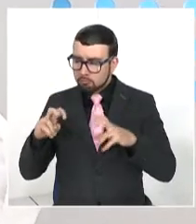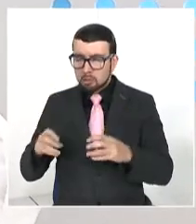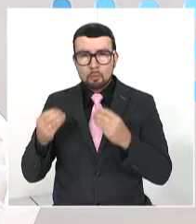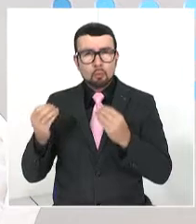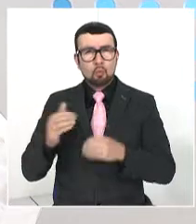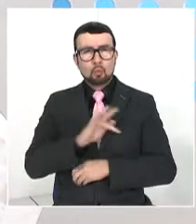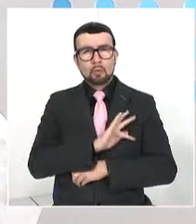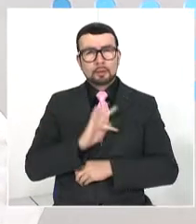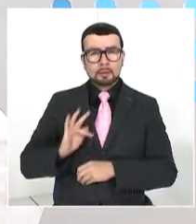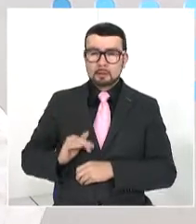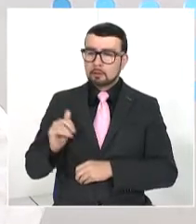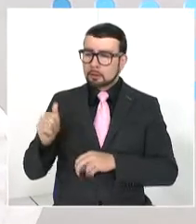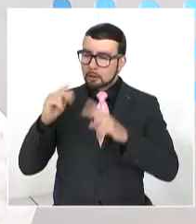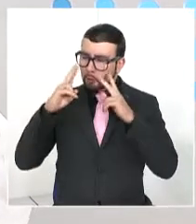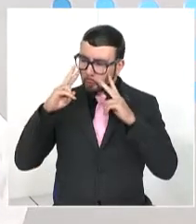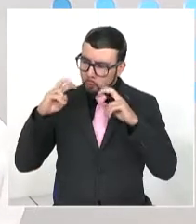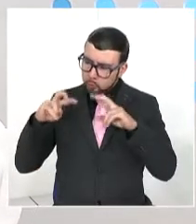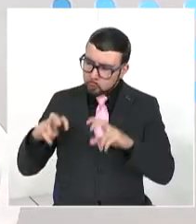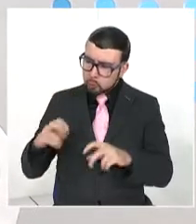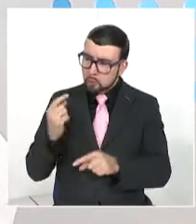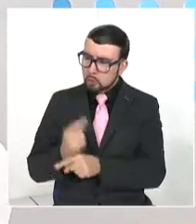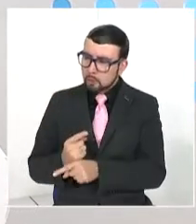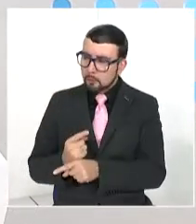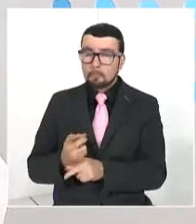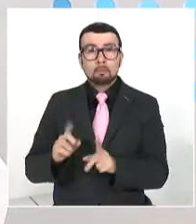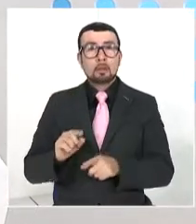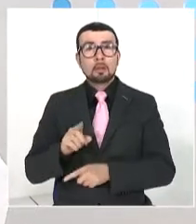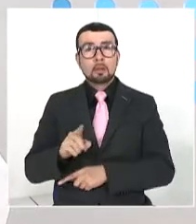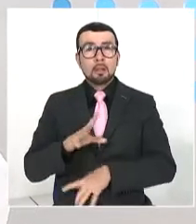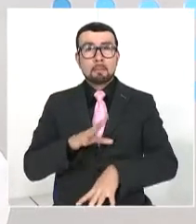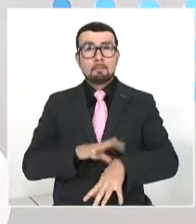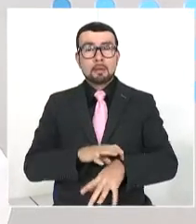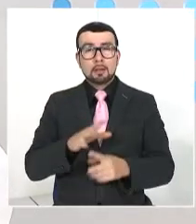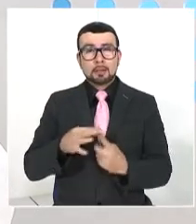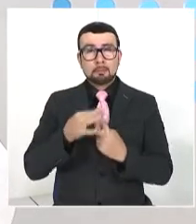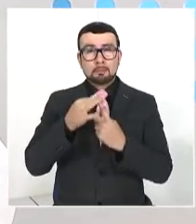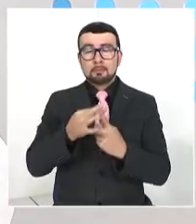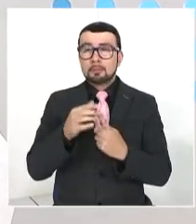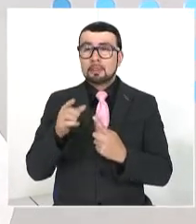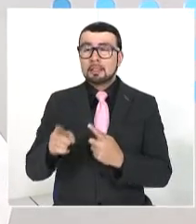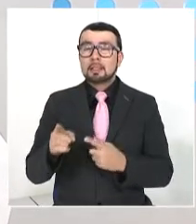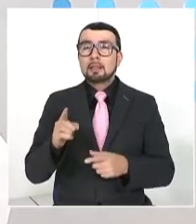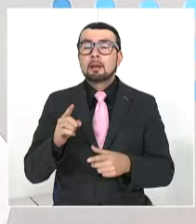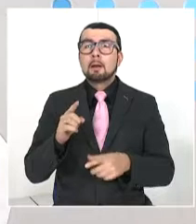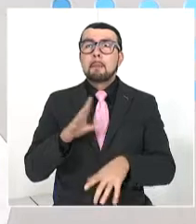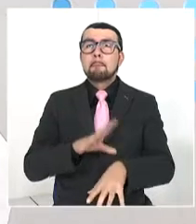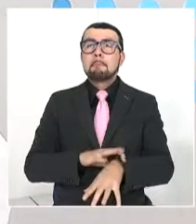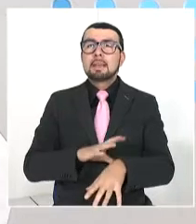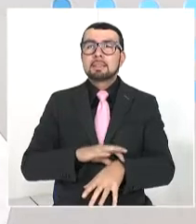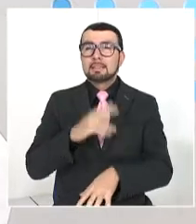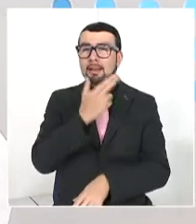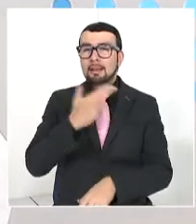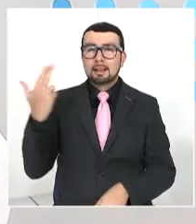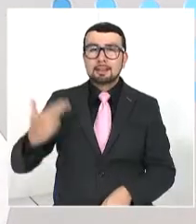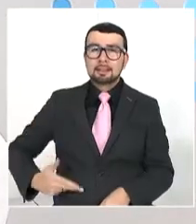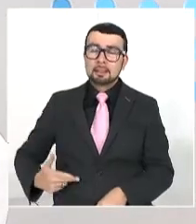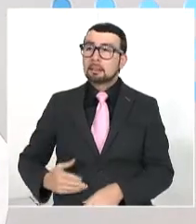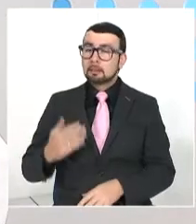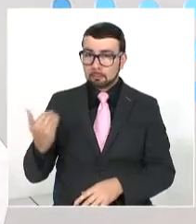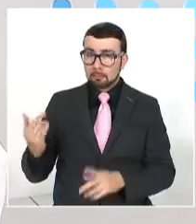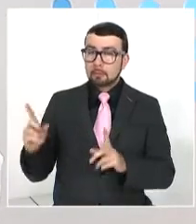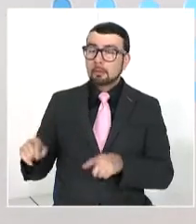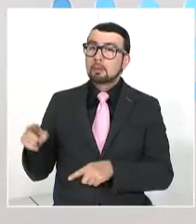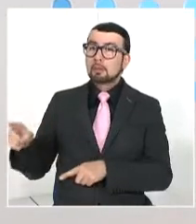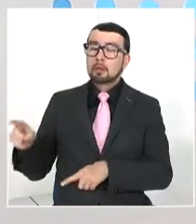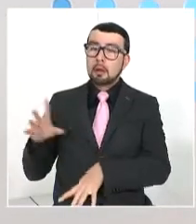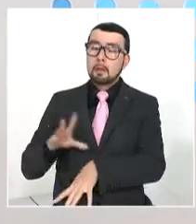complementarias, y también estoy con un médico especialista en medicina china y estoy con un médico que va a ser nuestro paciente